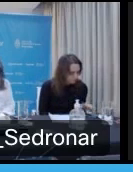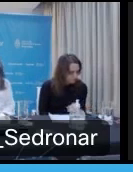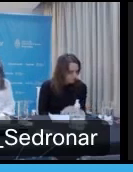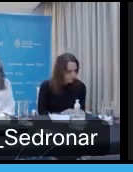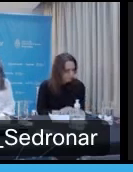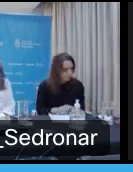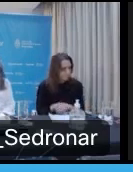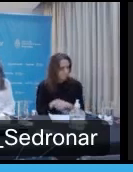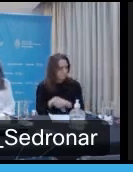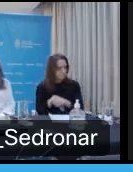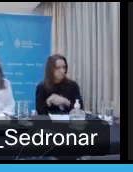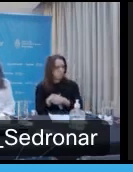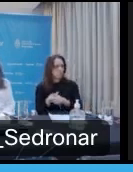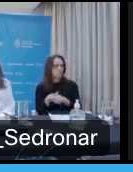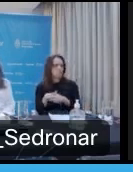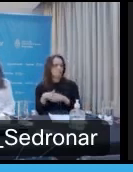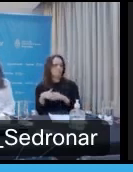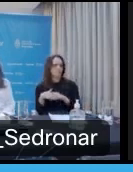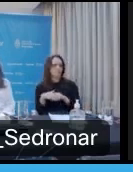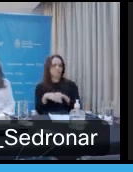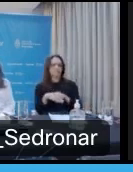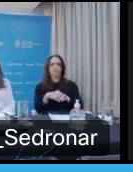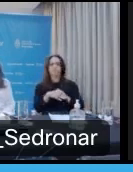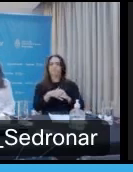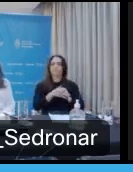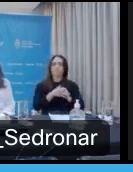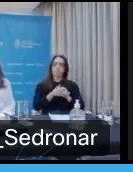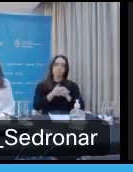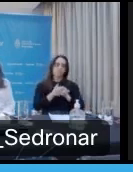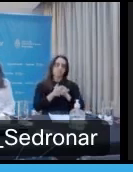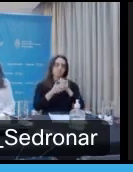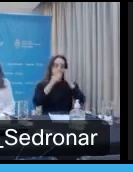proponen? Porque todas estas representaciones